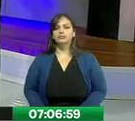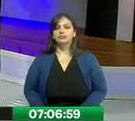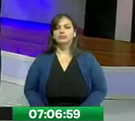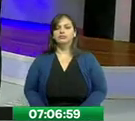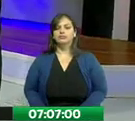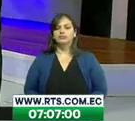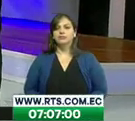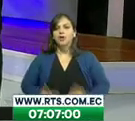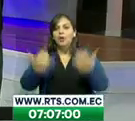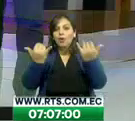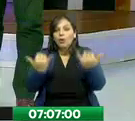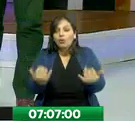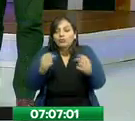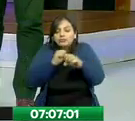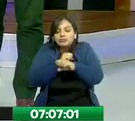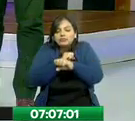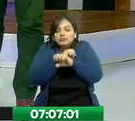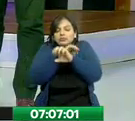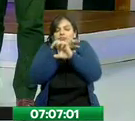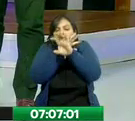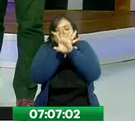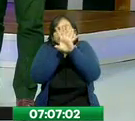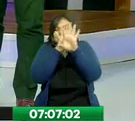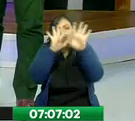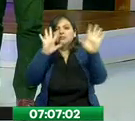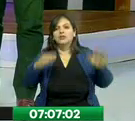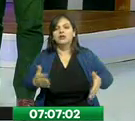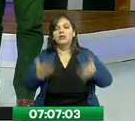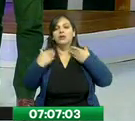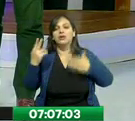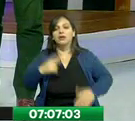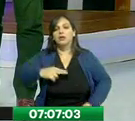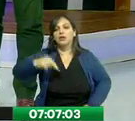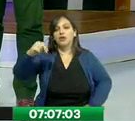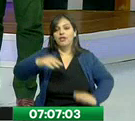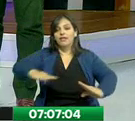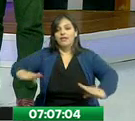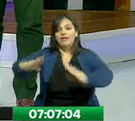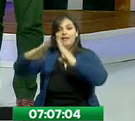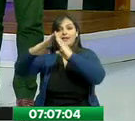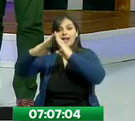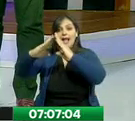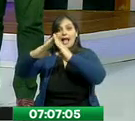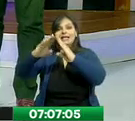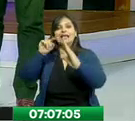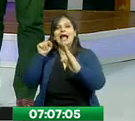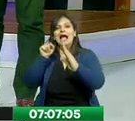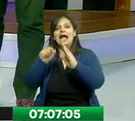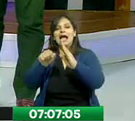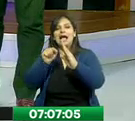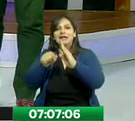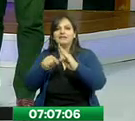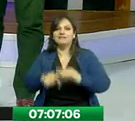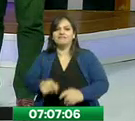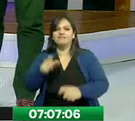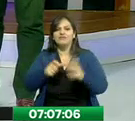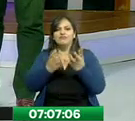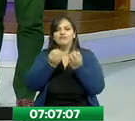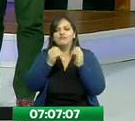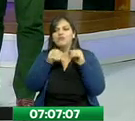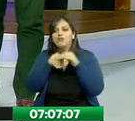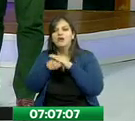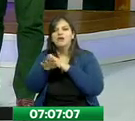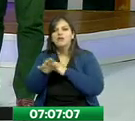La madrugada, la Policía Nacional descubrió una vivienda en el norte de Guayaquil que era utilizado como fumadero. Durante